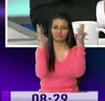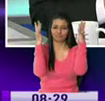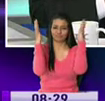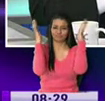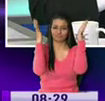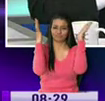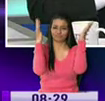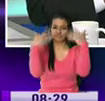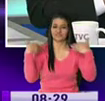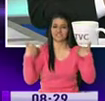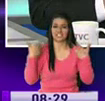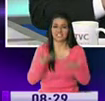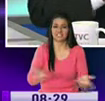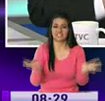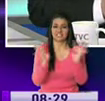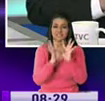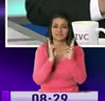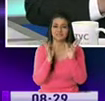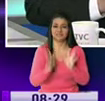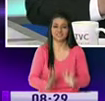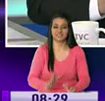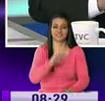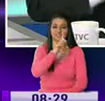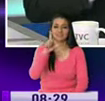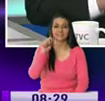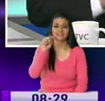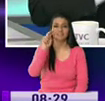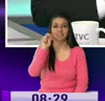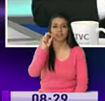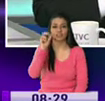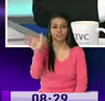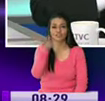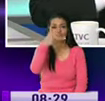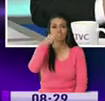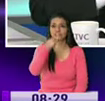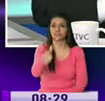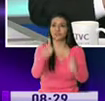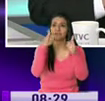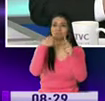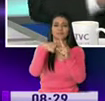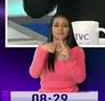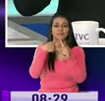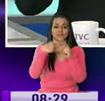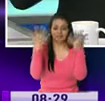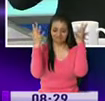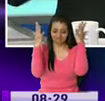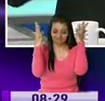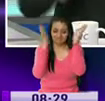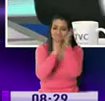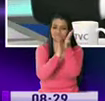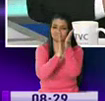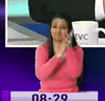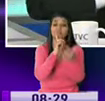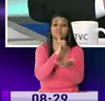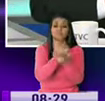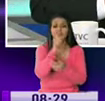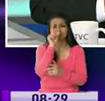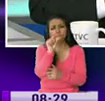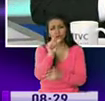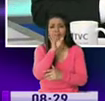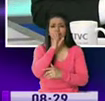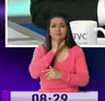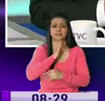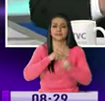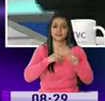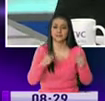uno a la felicidad de los vecinos de Llano Chico y a tu buena energía, André. Enhorabuena, poquito de paciencia, como tú dices, pero ya la obra